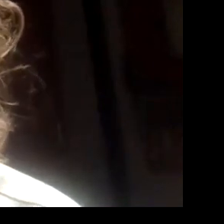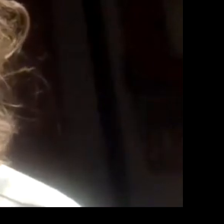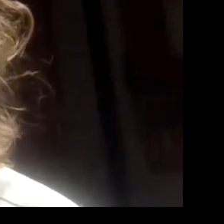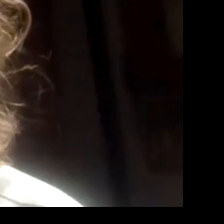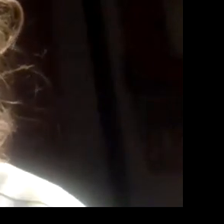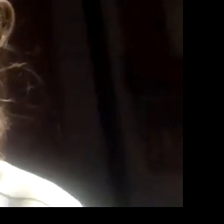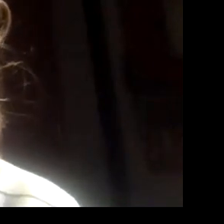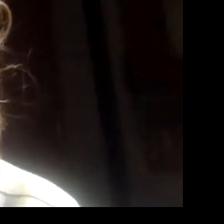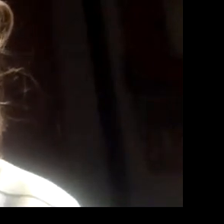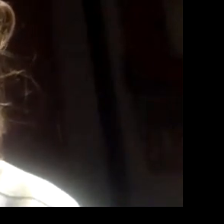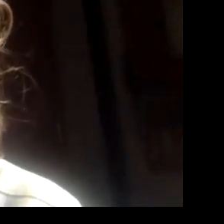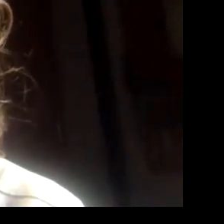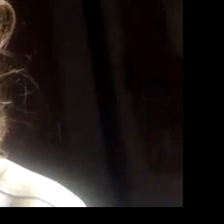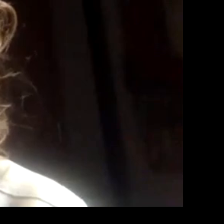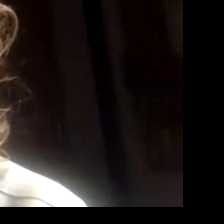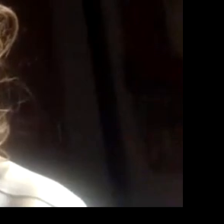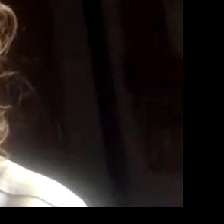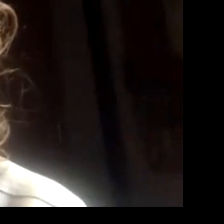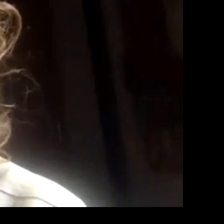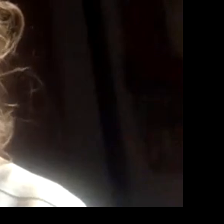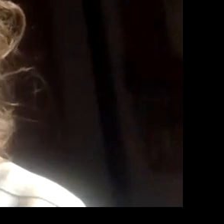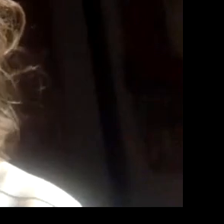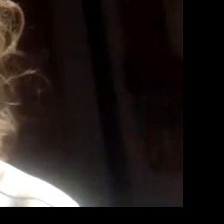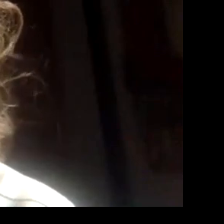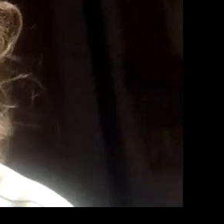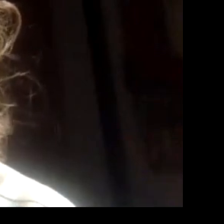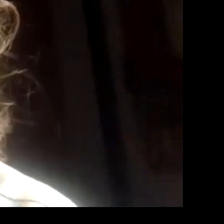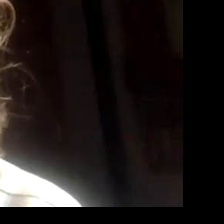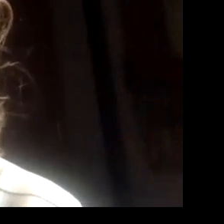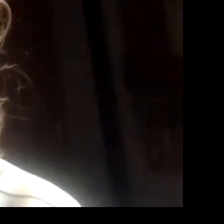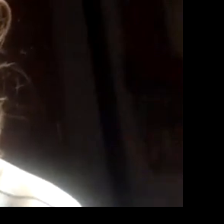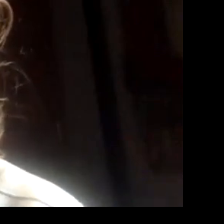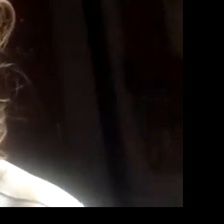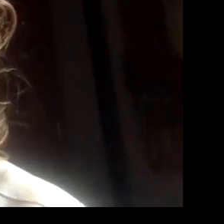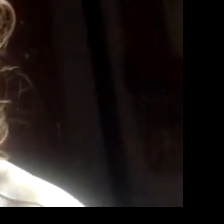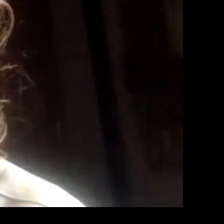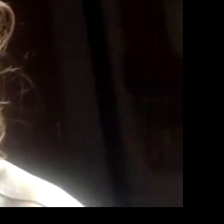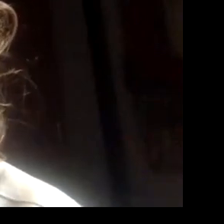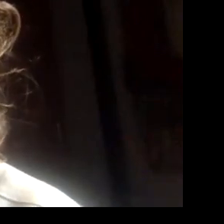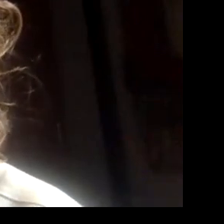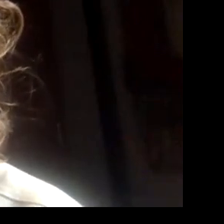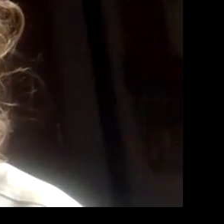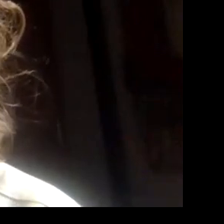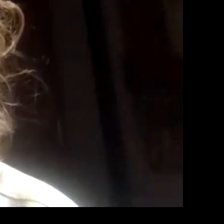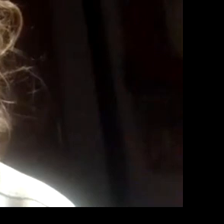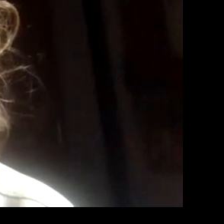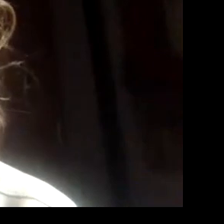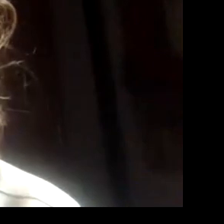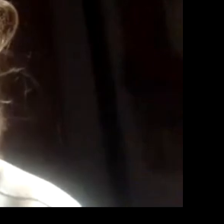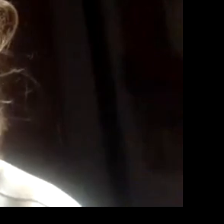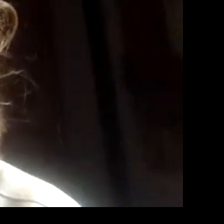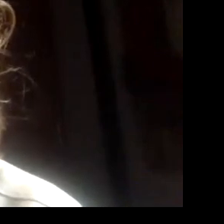centra en estudiar cómo la liberación de calcio de depósitos intracelulares participa en el funcionamiento de diversos sistemas de